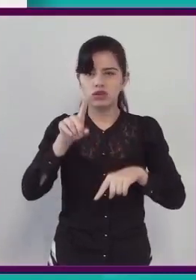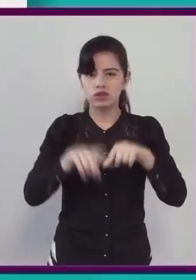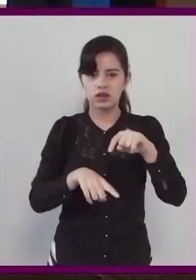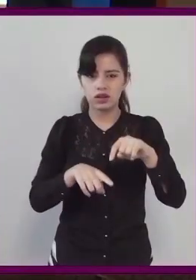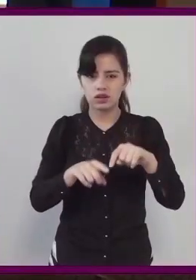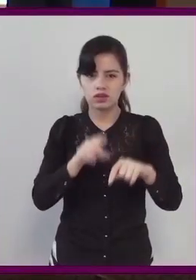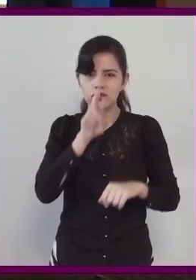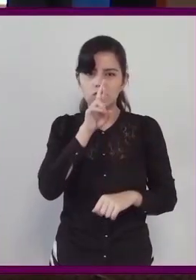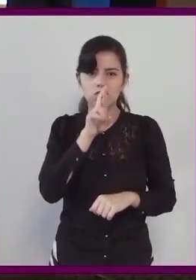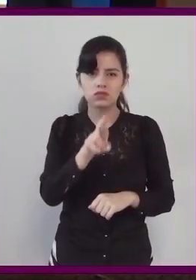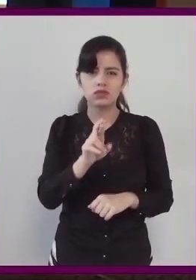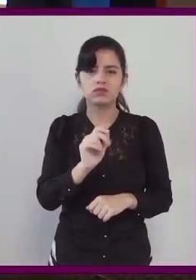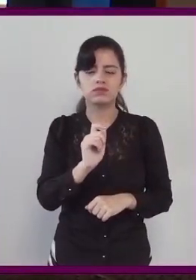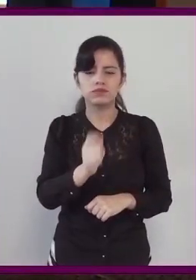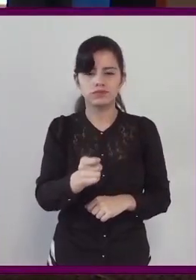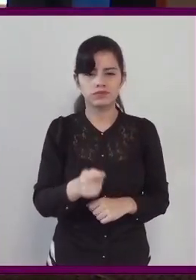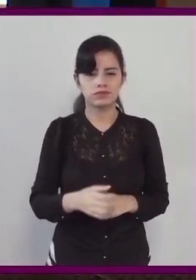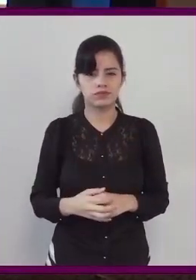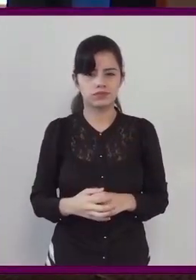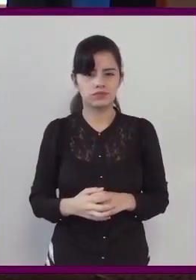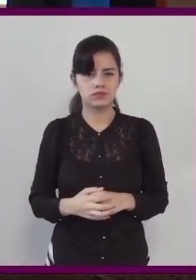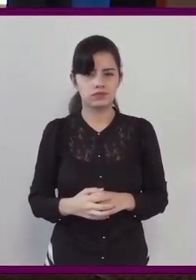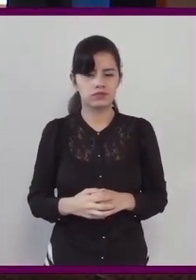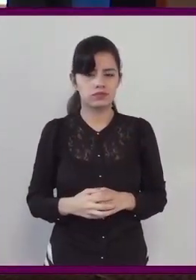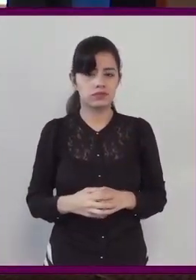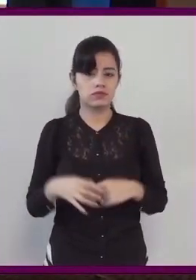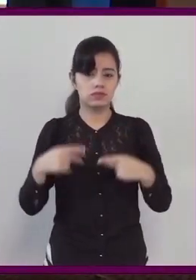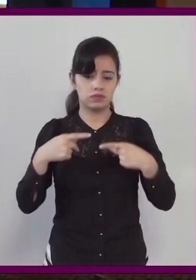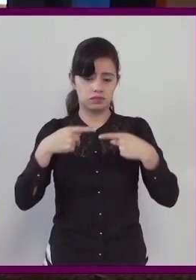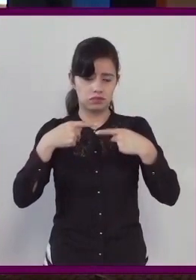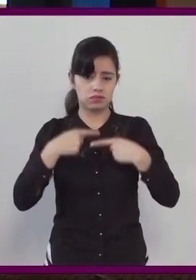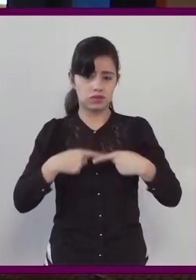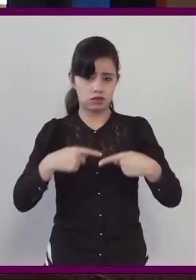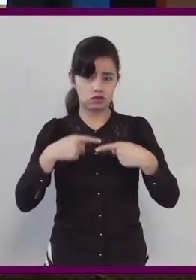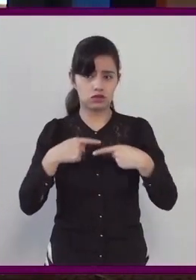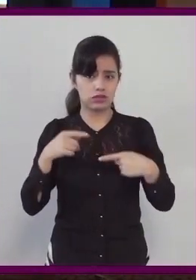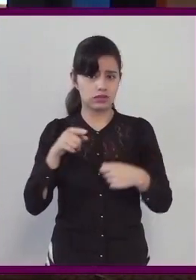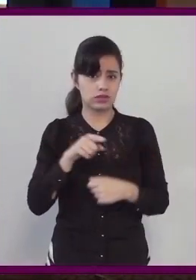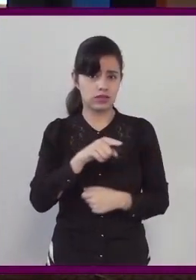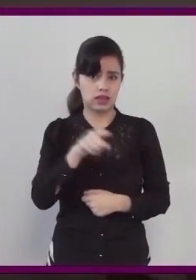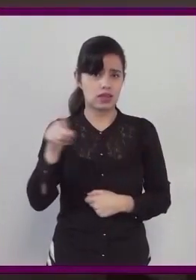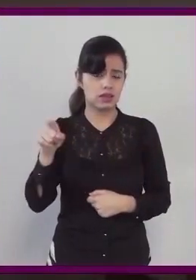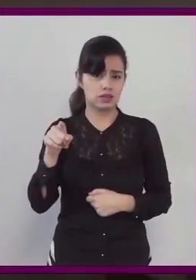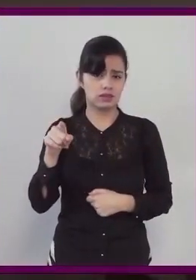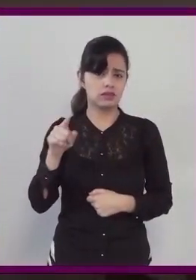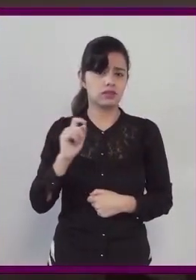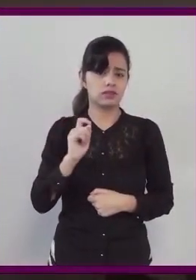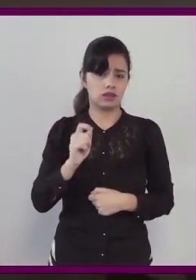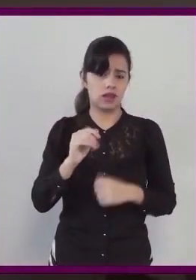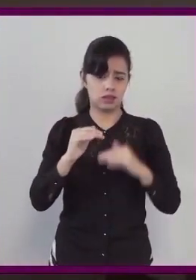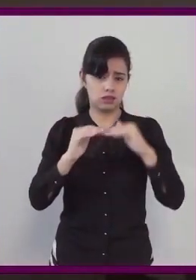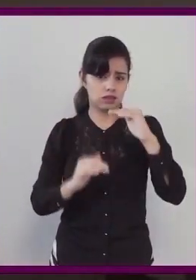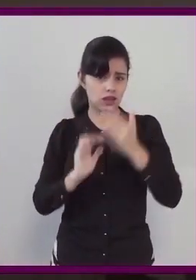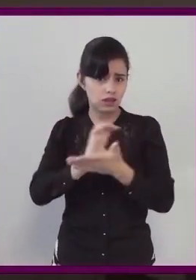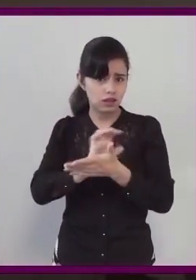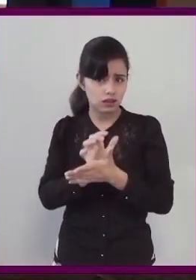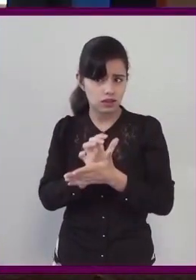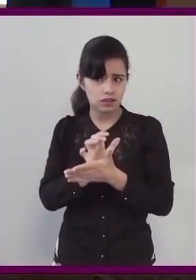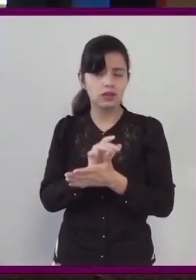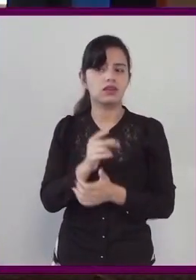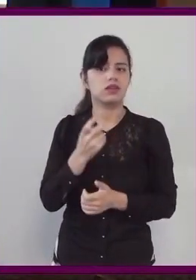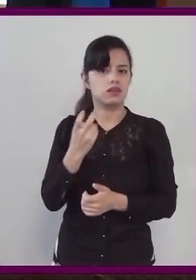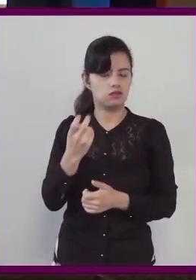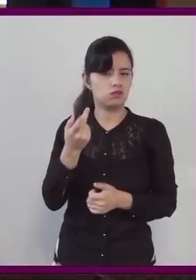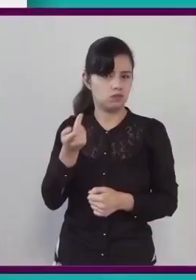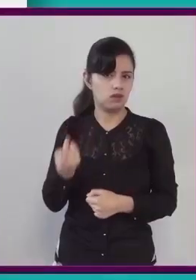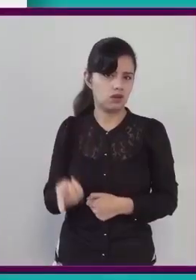preguntas siempre están con las personas que viven la inequidad en carne propia, ¿no? Creo que